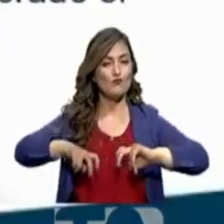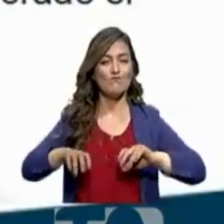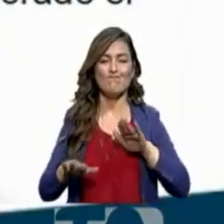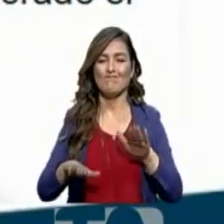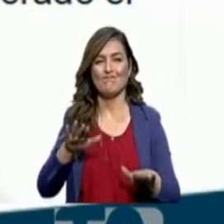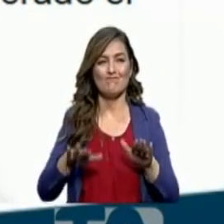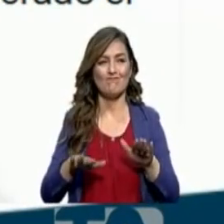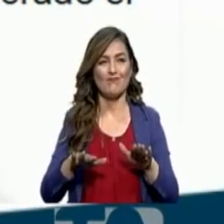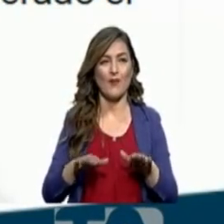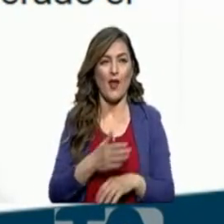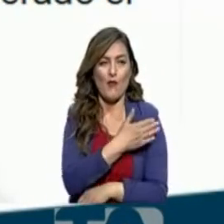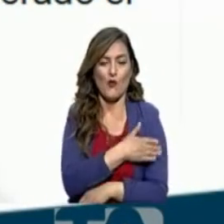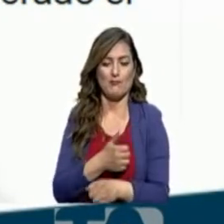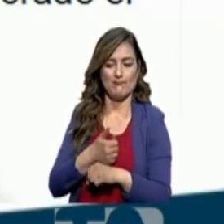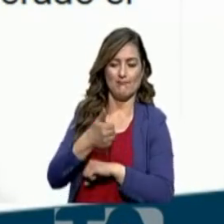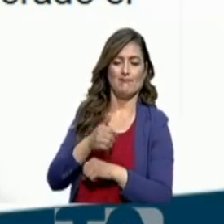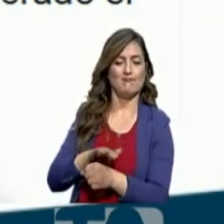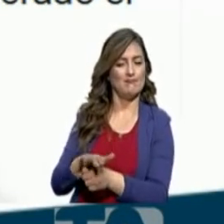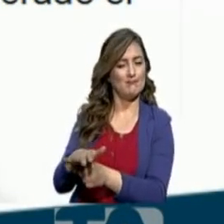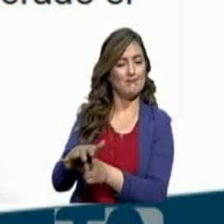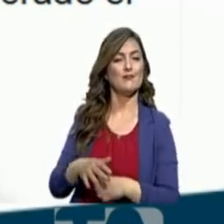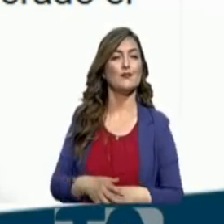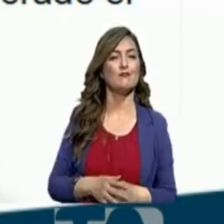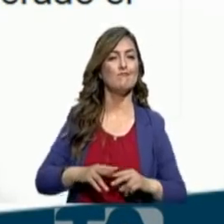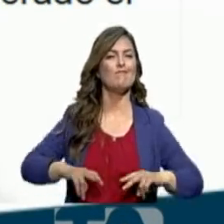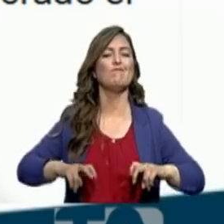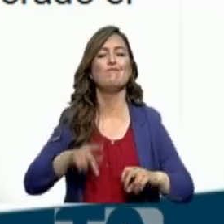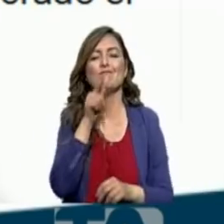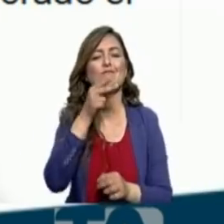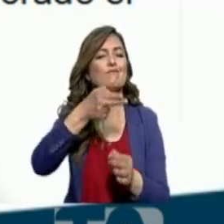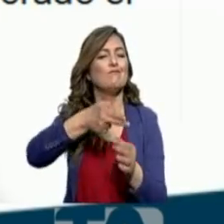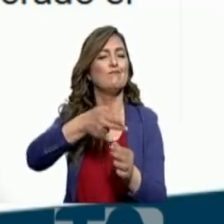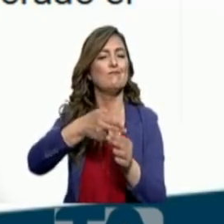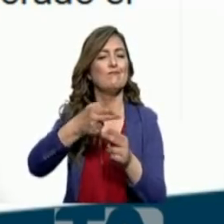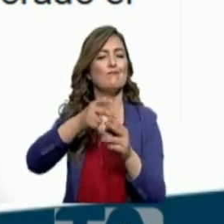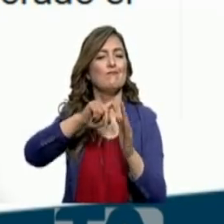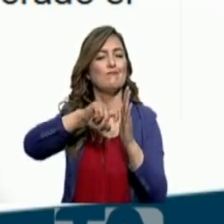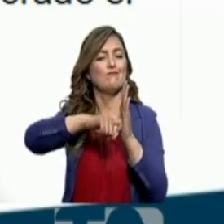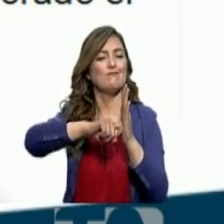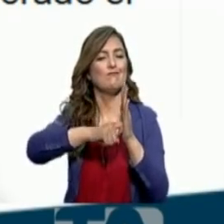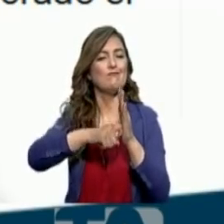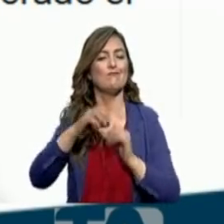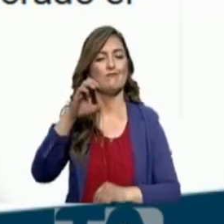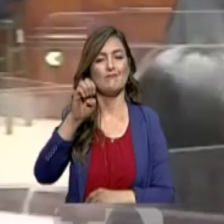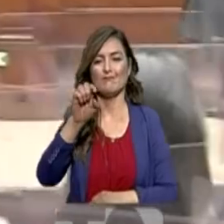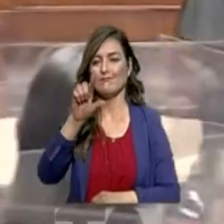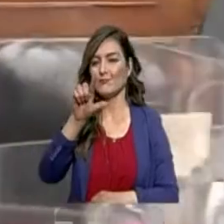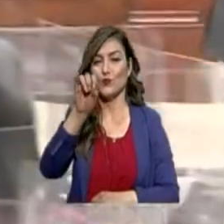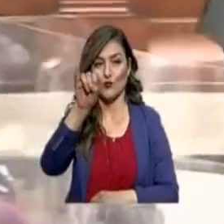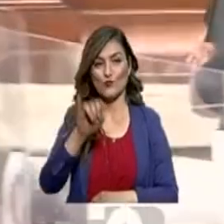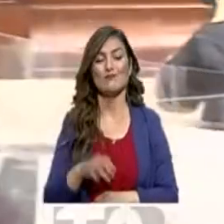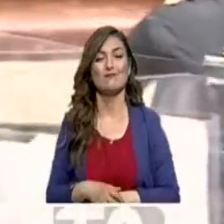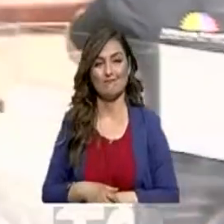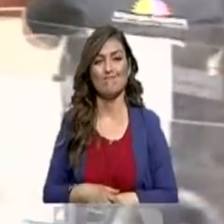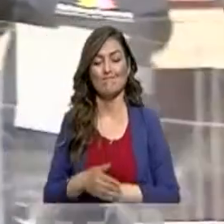por presunto tráfico de influencias. Investigación en la que también estaría involucrado el excontralor del Estado, Pablo Celi, quien